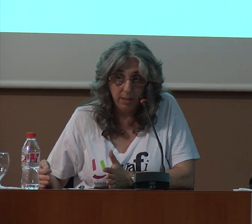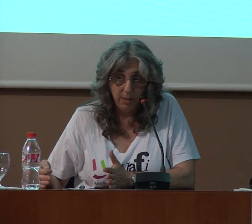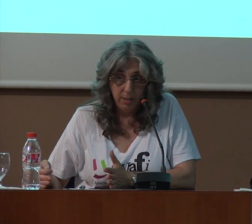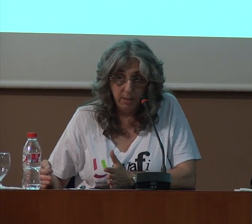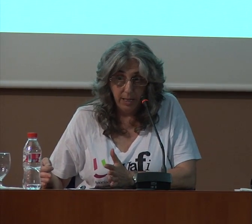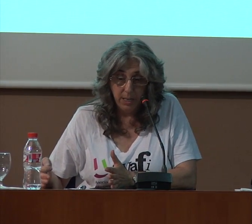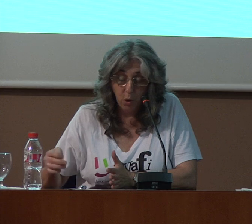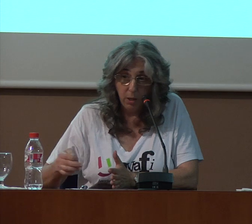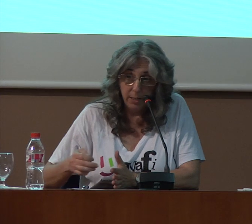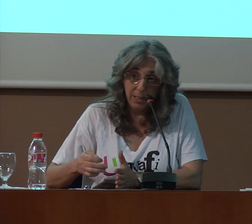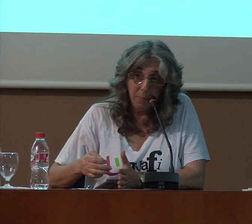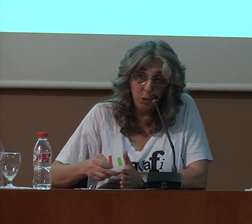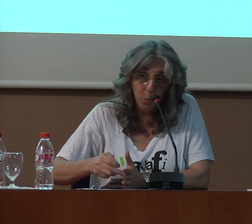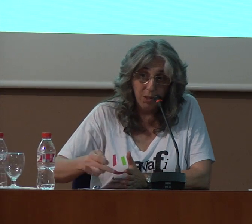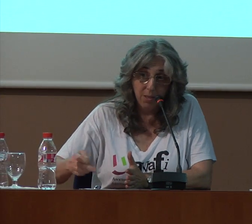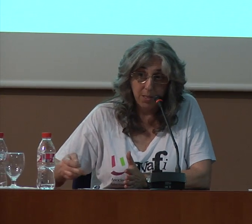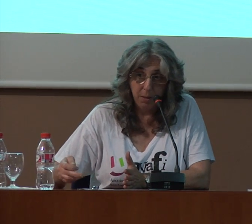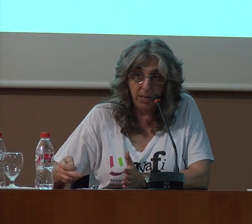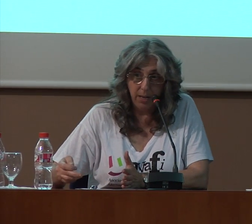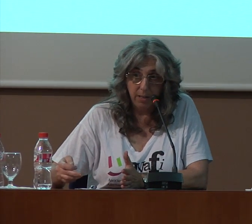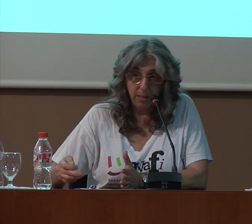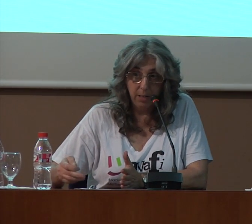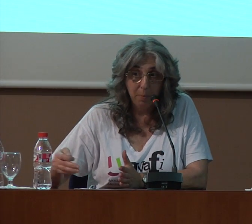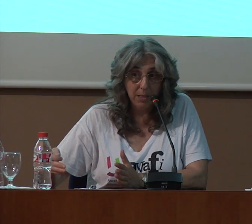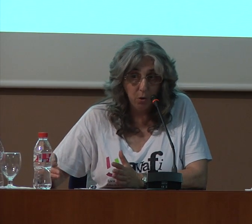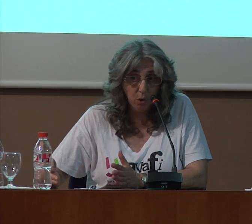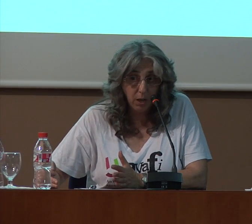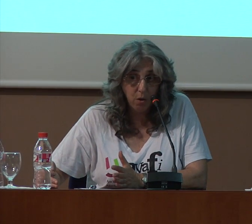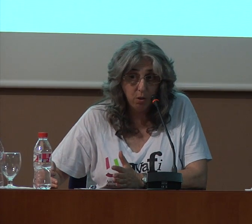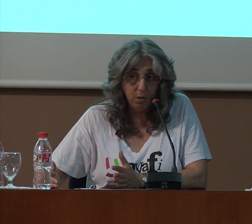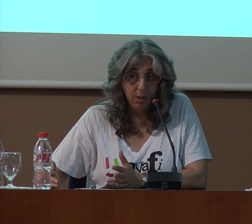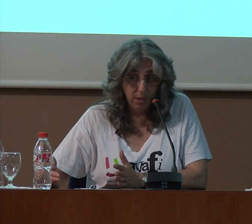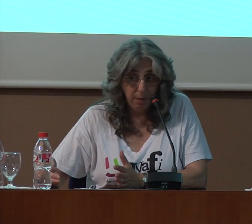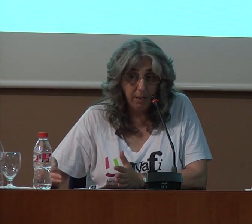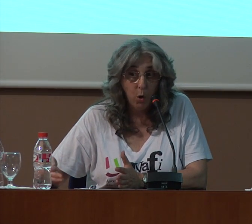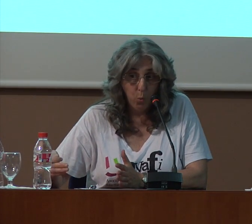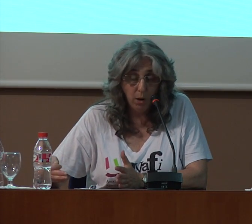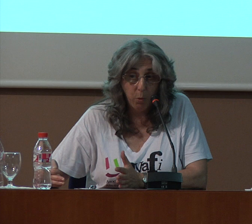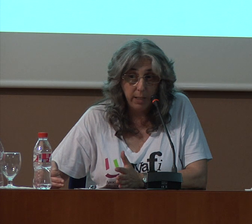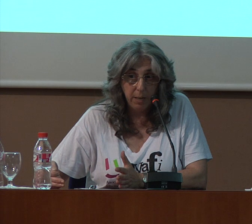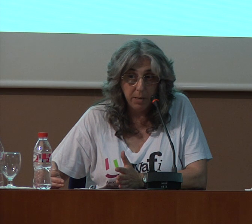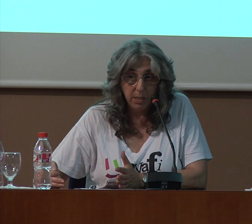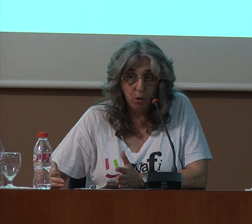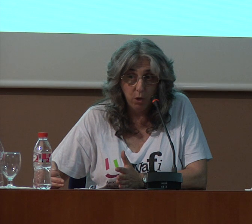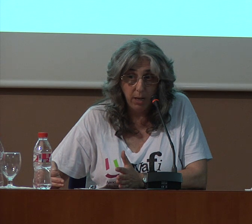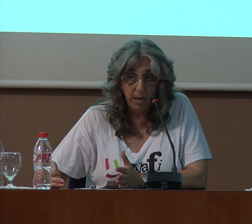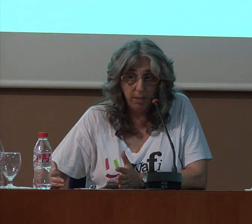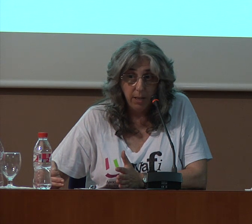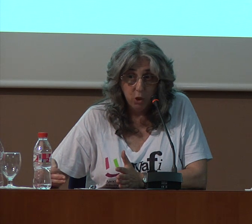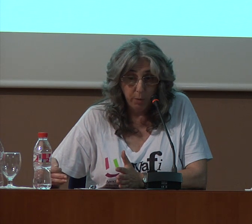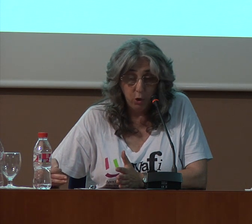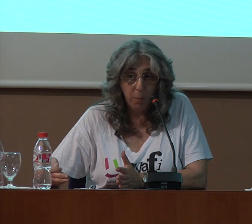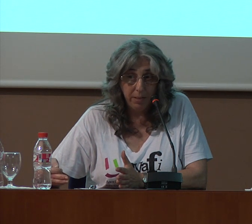funcionan, que es el tratamiento multidisciplinar, el tema psicológico, llevar una buena terapia